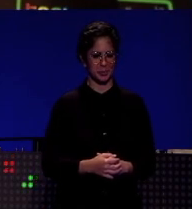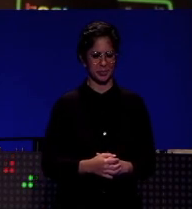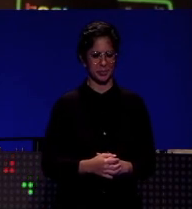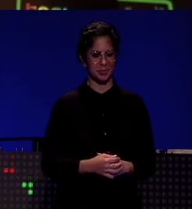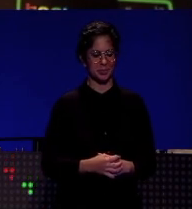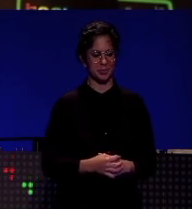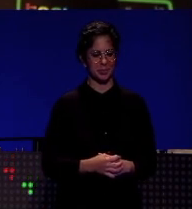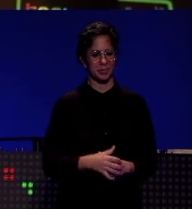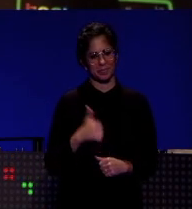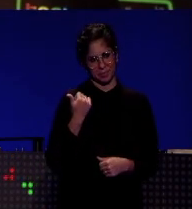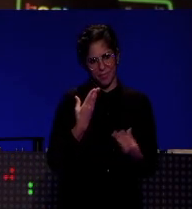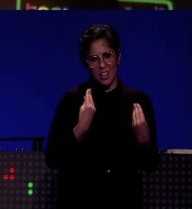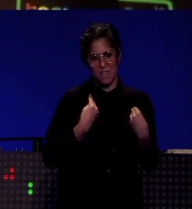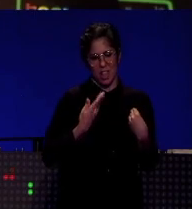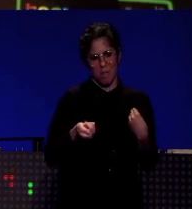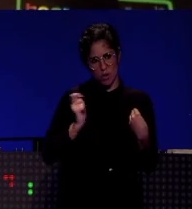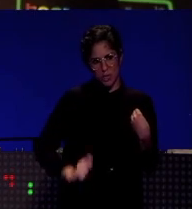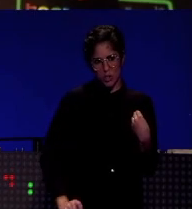aquí vida profesional